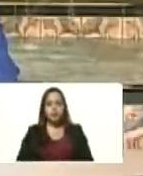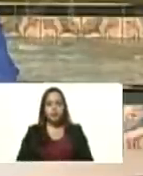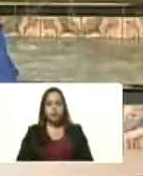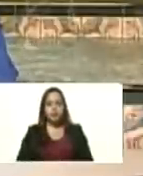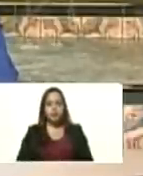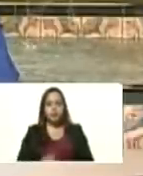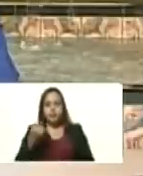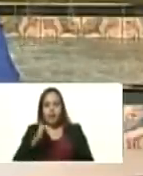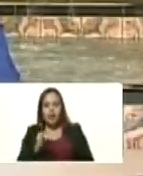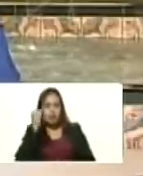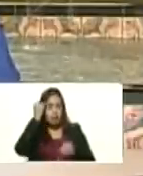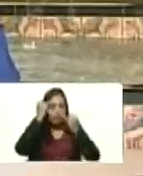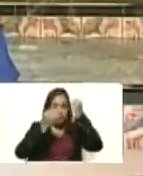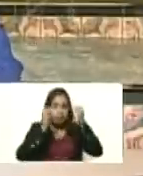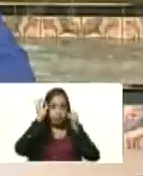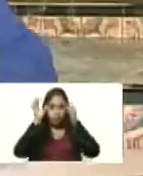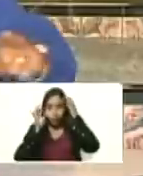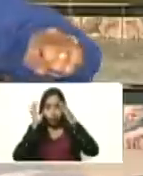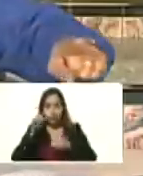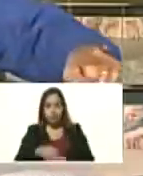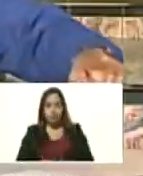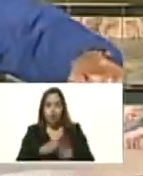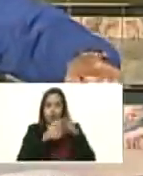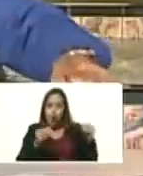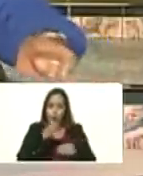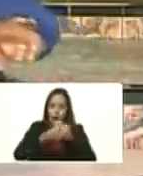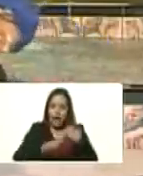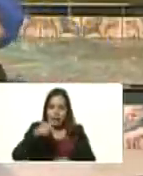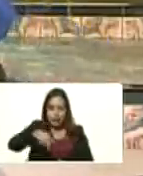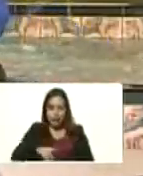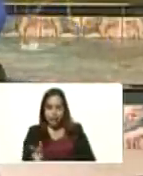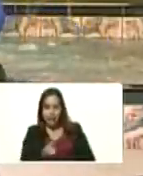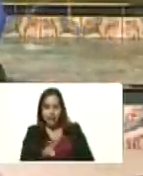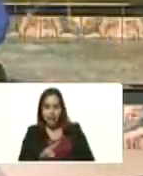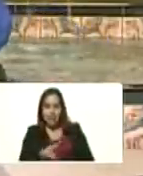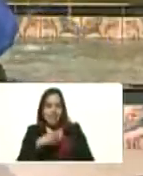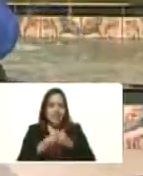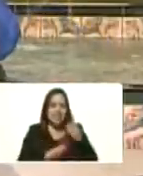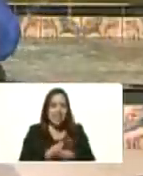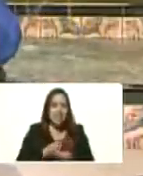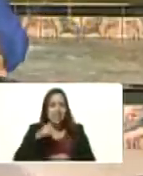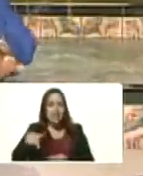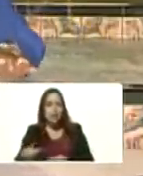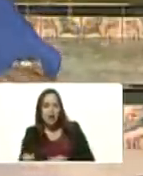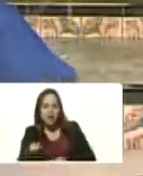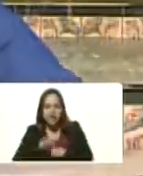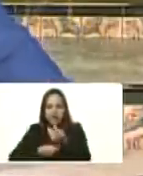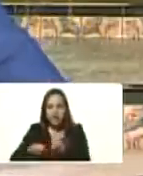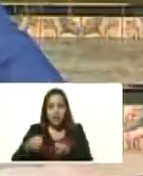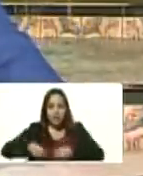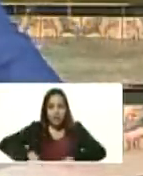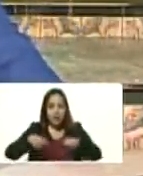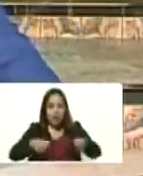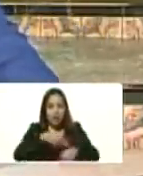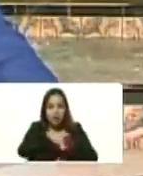tenemos la inventiva y todo lo que se produce aquí realiza su precio en el mercado nacional